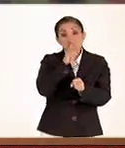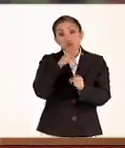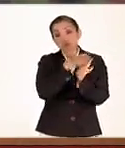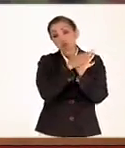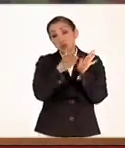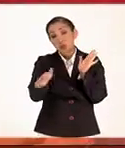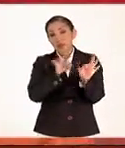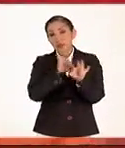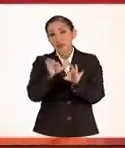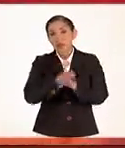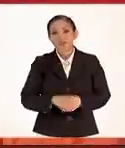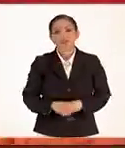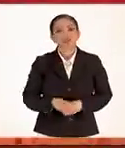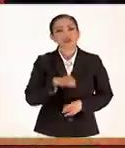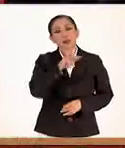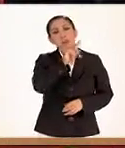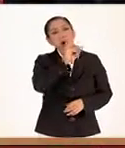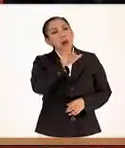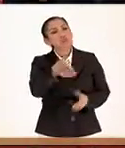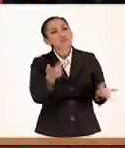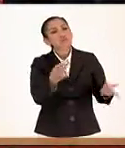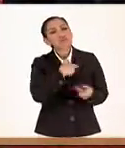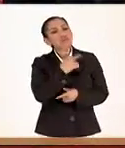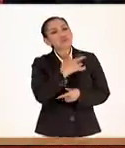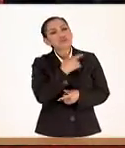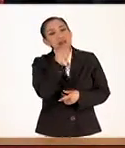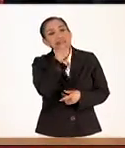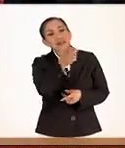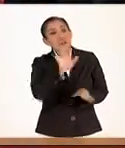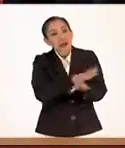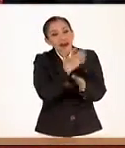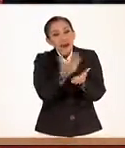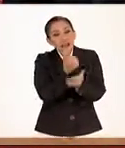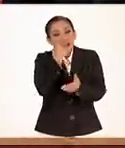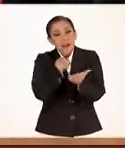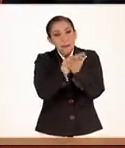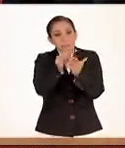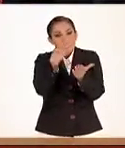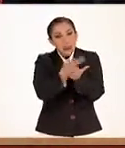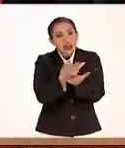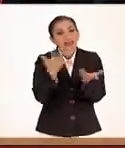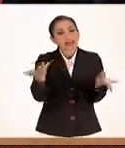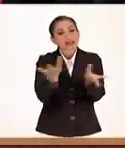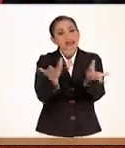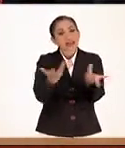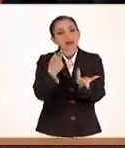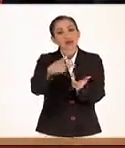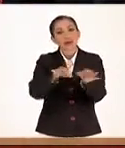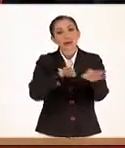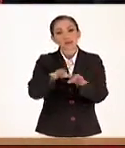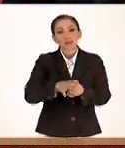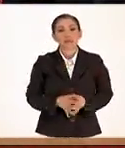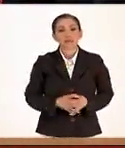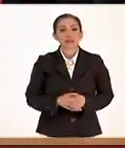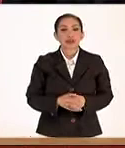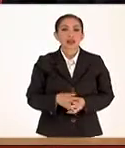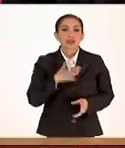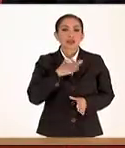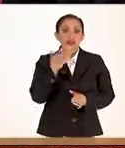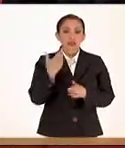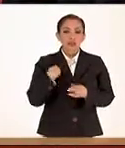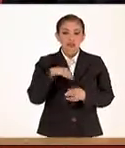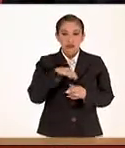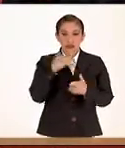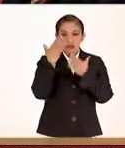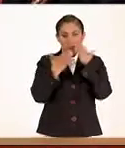de un gran trabajo paola janet cuéntenos qué fue lo que por qué ganaron este premio que que desarrollaron ustedes bueno estuvimos